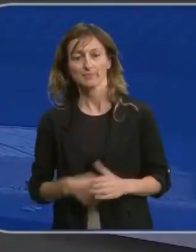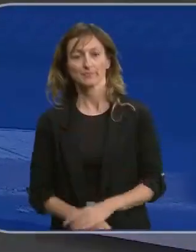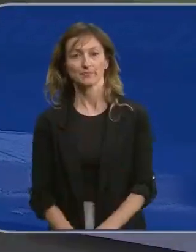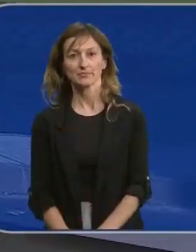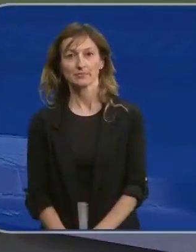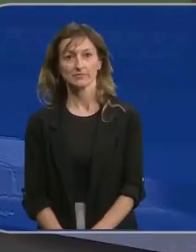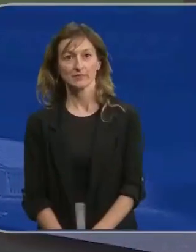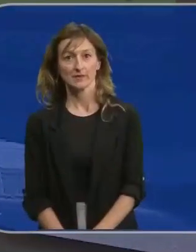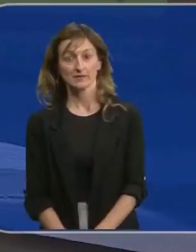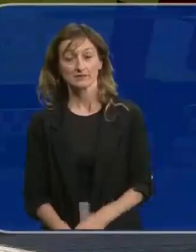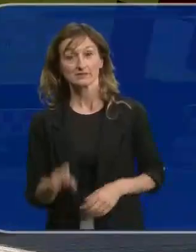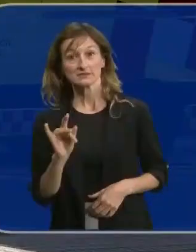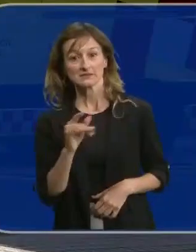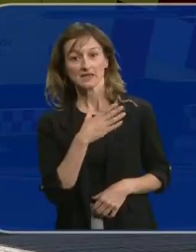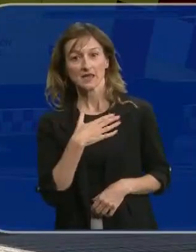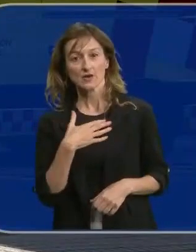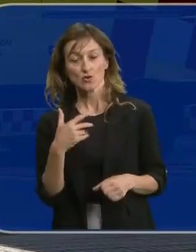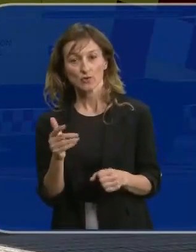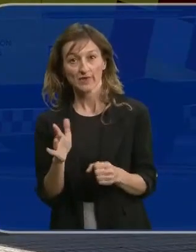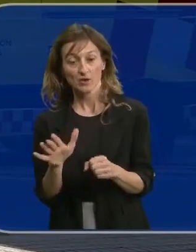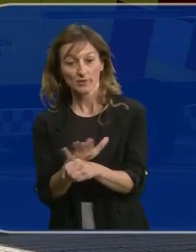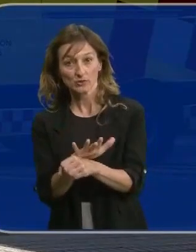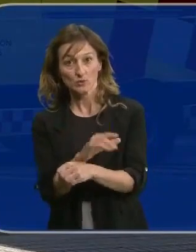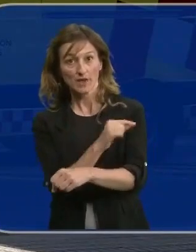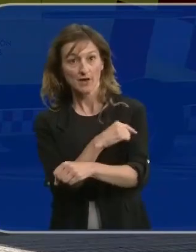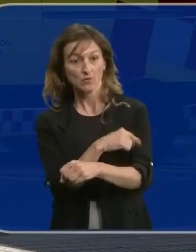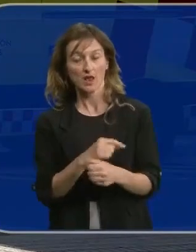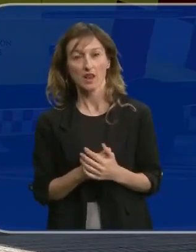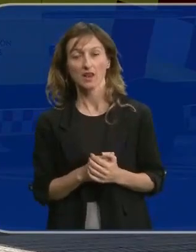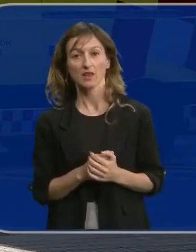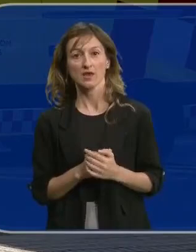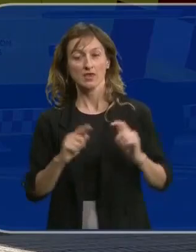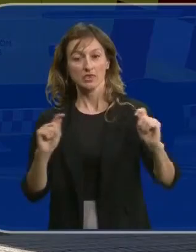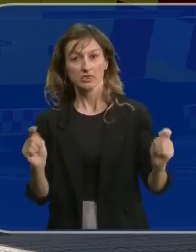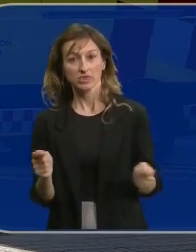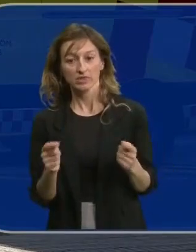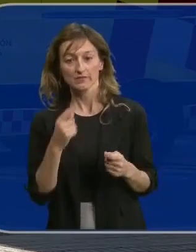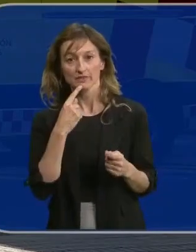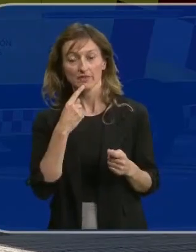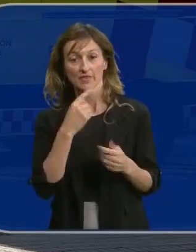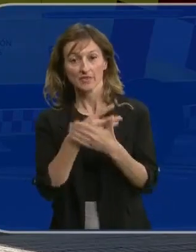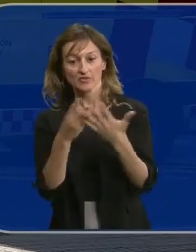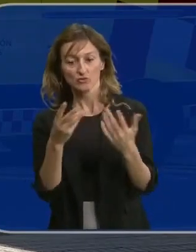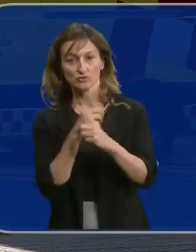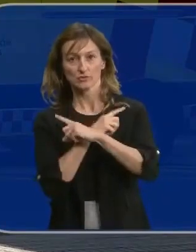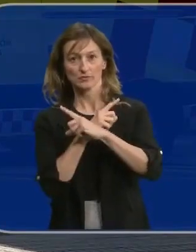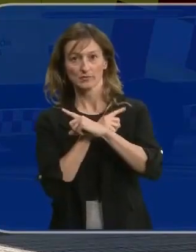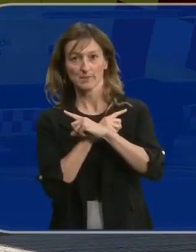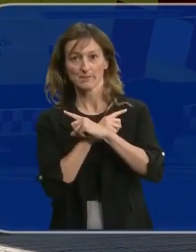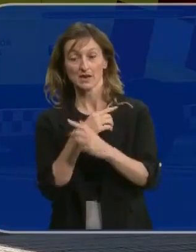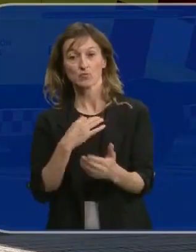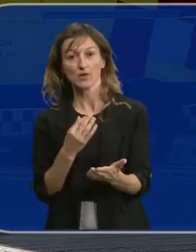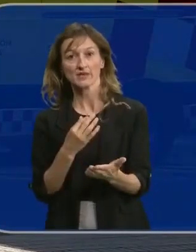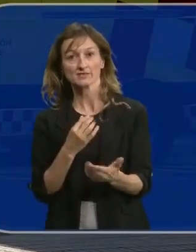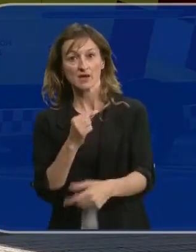contigo sí para mejorar la cobertura vacunal la principal medida que se anuncia es que a partir del 18 de noviembre